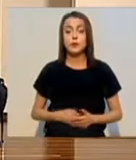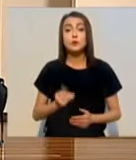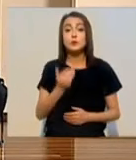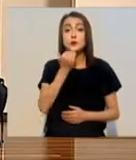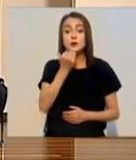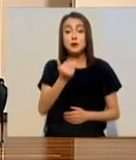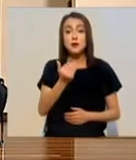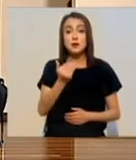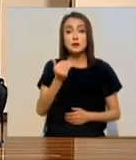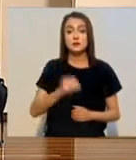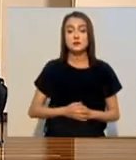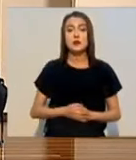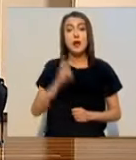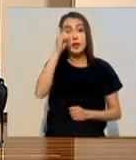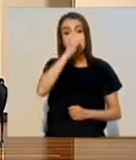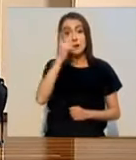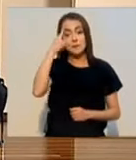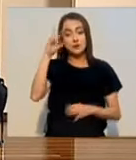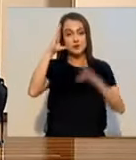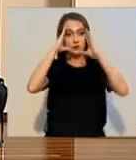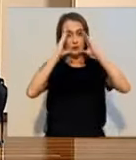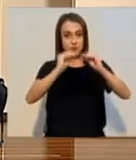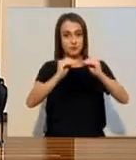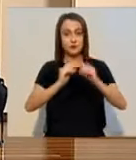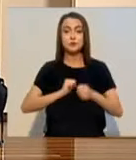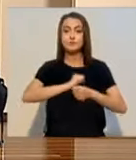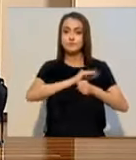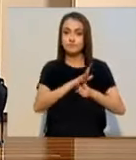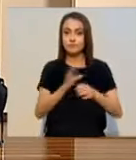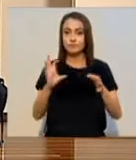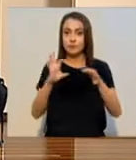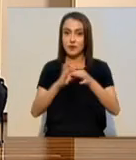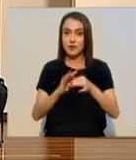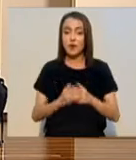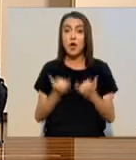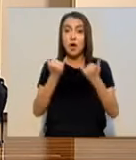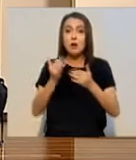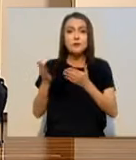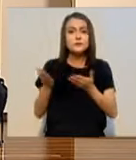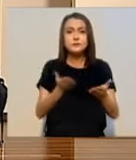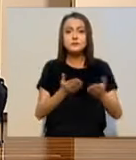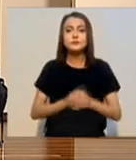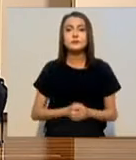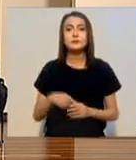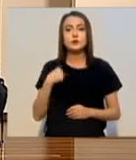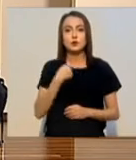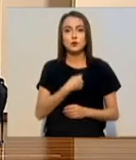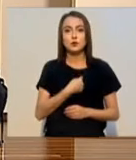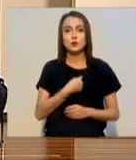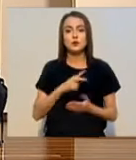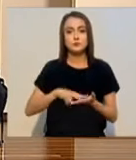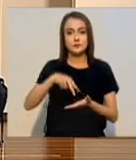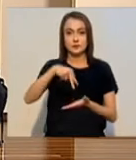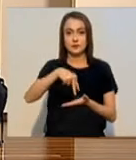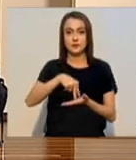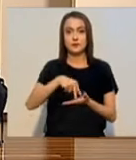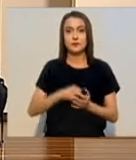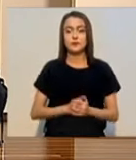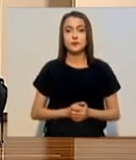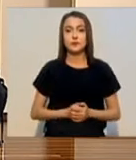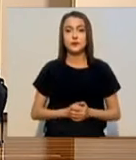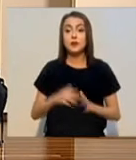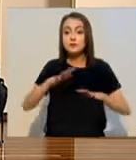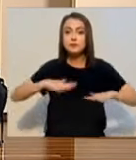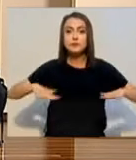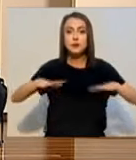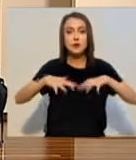Muchísimas gracias al doctor Daniel Salas por el reporte epidemiológico. A continuación, nos ponemos de pie, nos